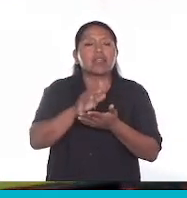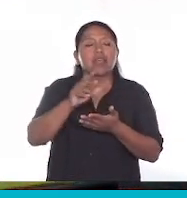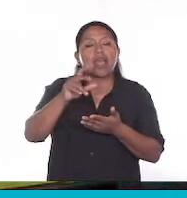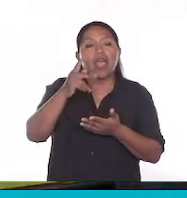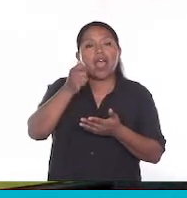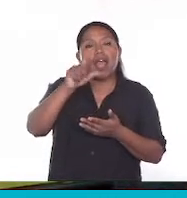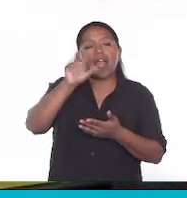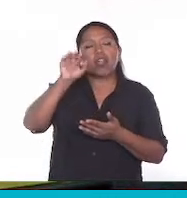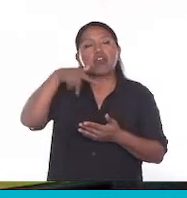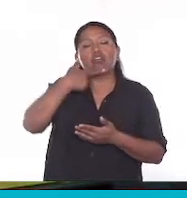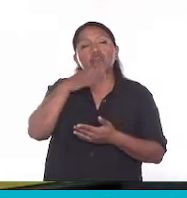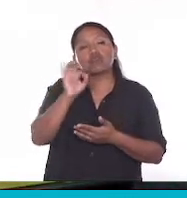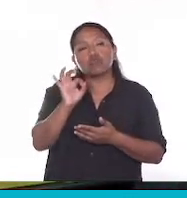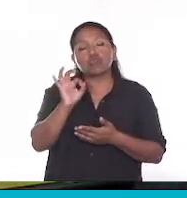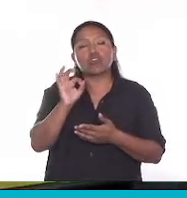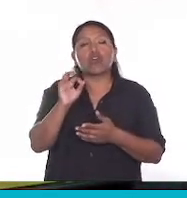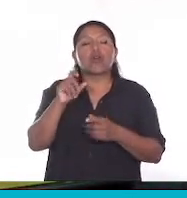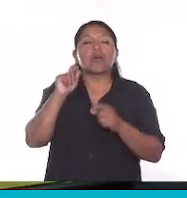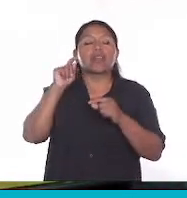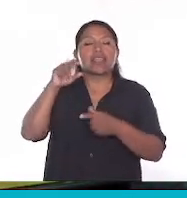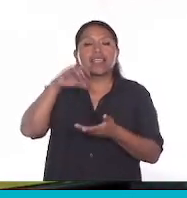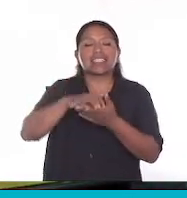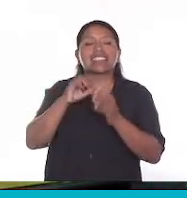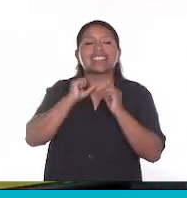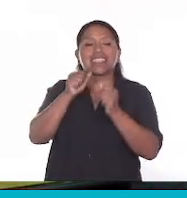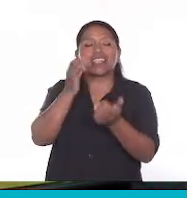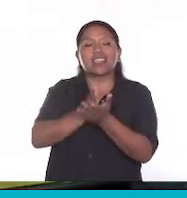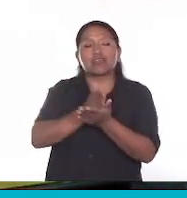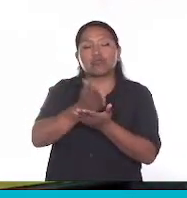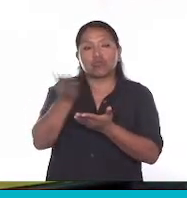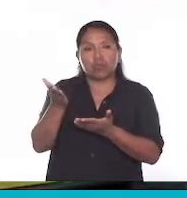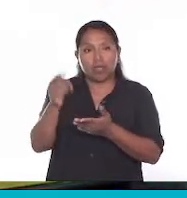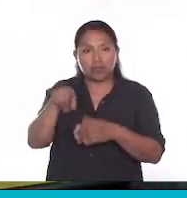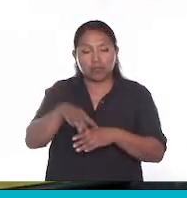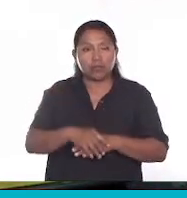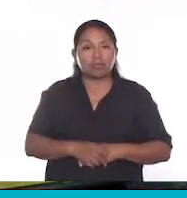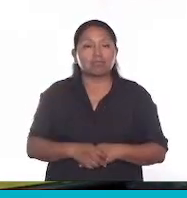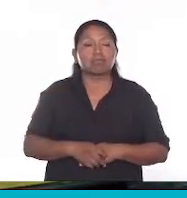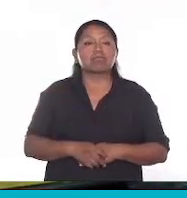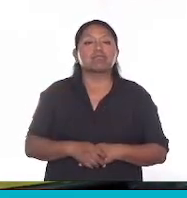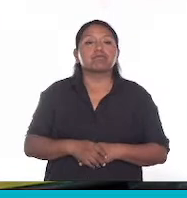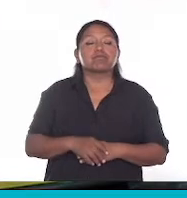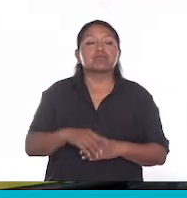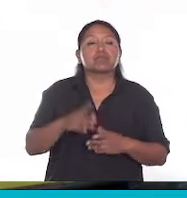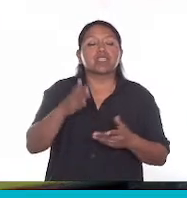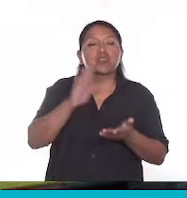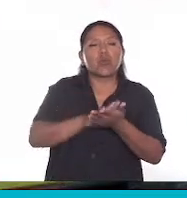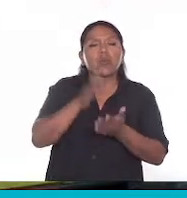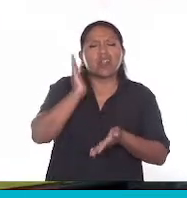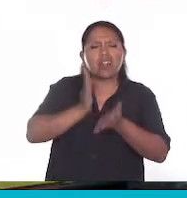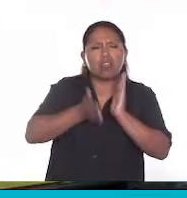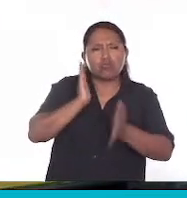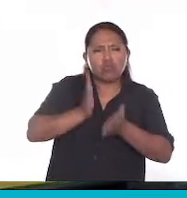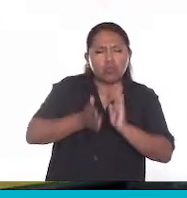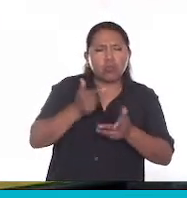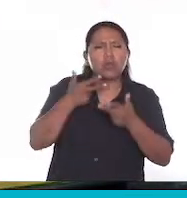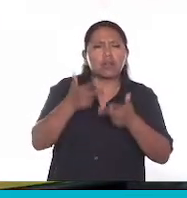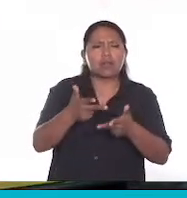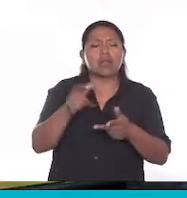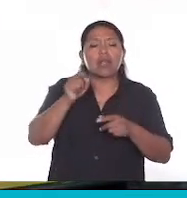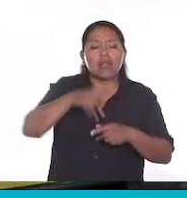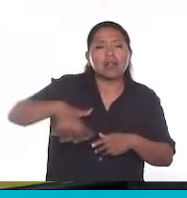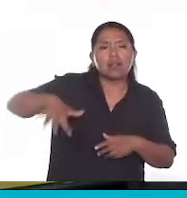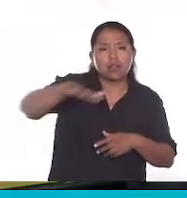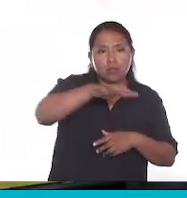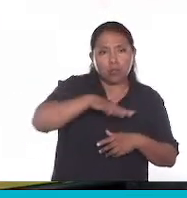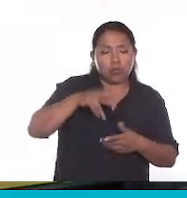Alonso, que es miembro del CECIM de acá de La Plata, que es secretario de Derechos Humanos allí, que al respecto de la causa de torturas dijo: el pueblo,